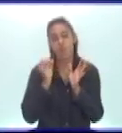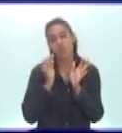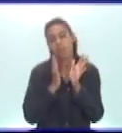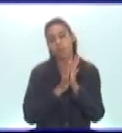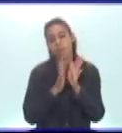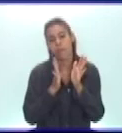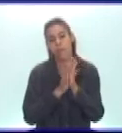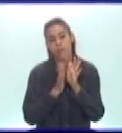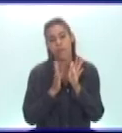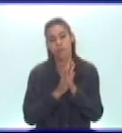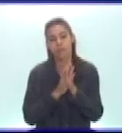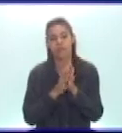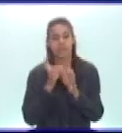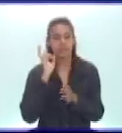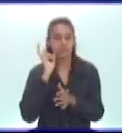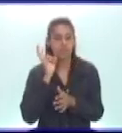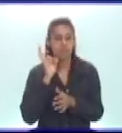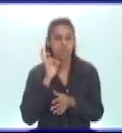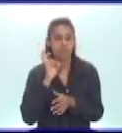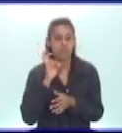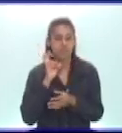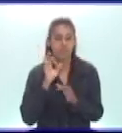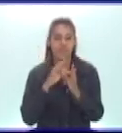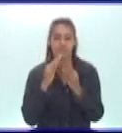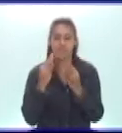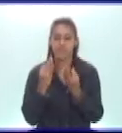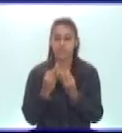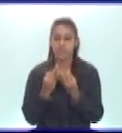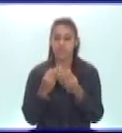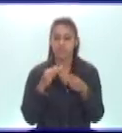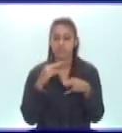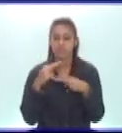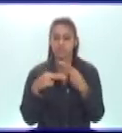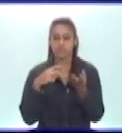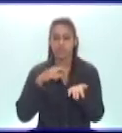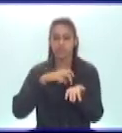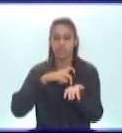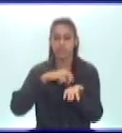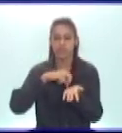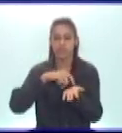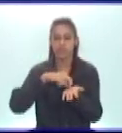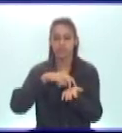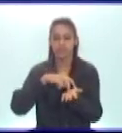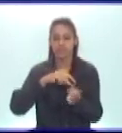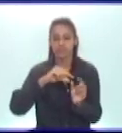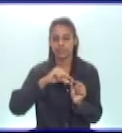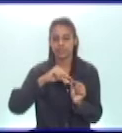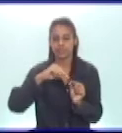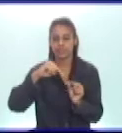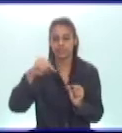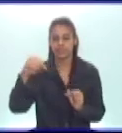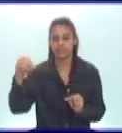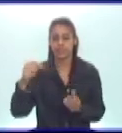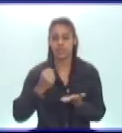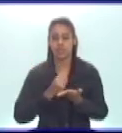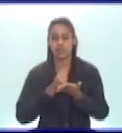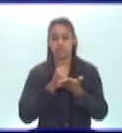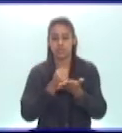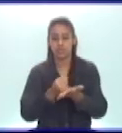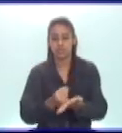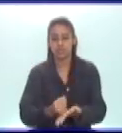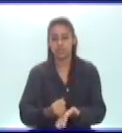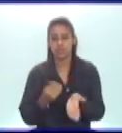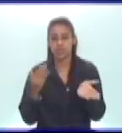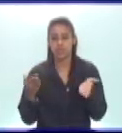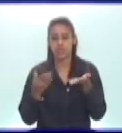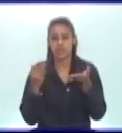algún sonido que produzca uno de la familia, el niño camine por la línea, y esto ayuda a